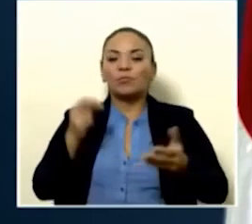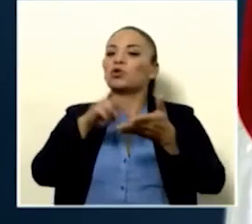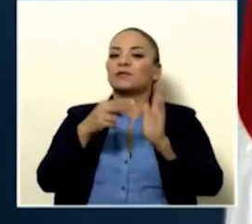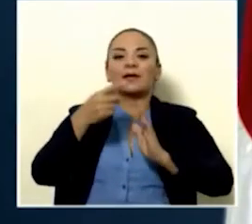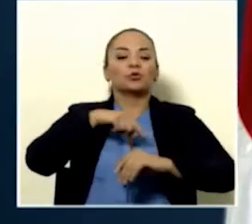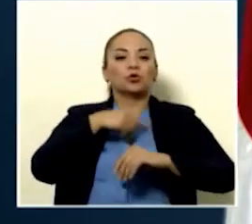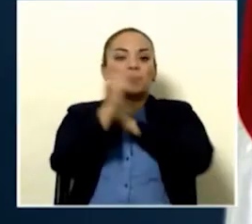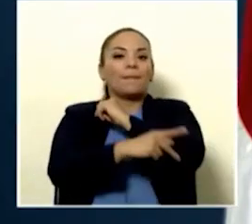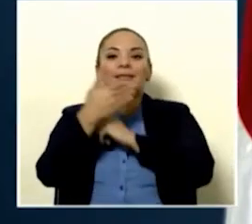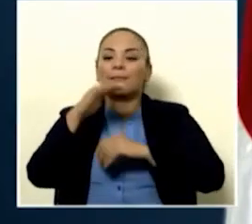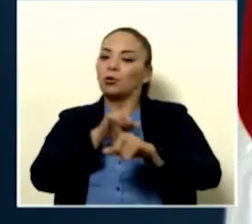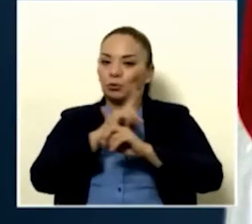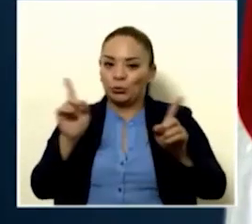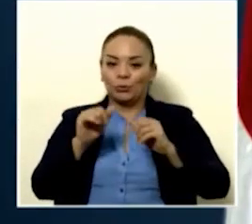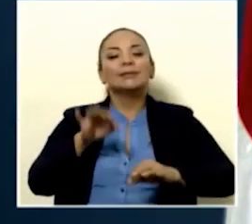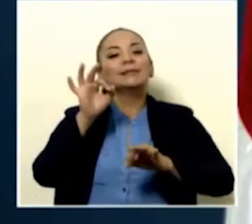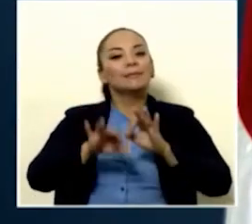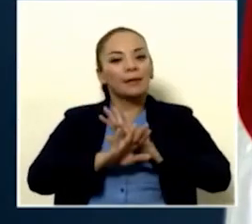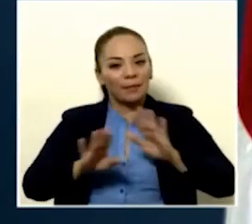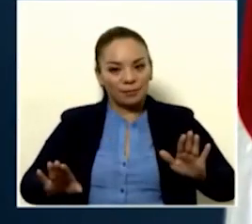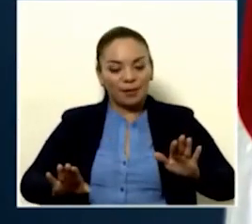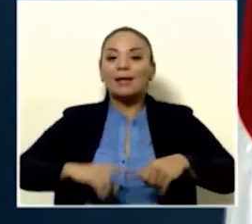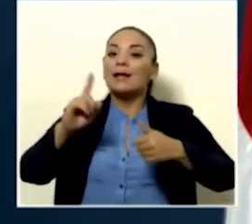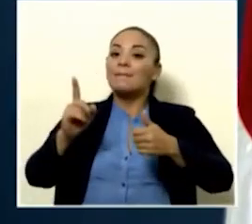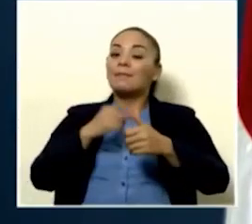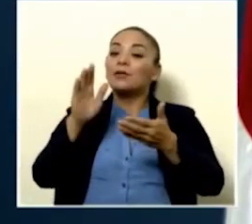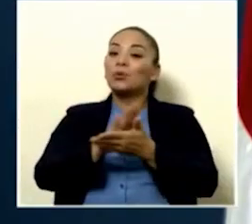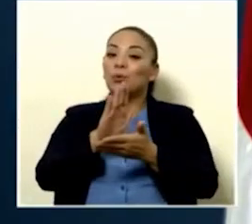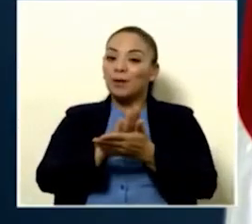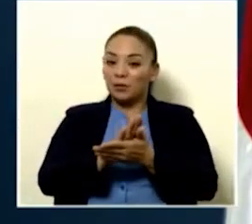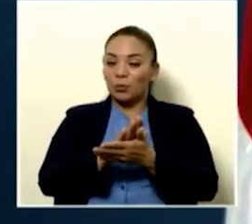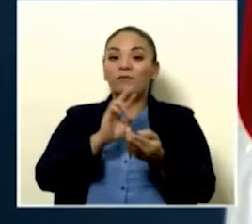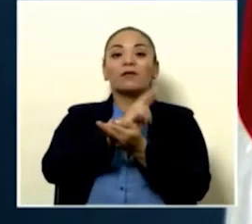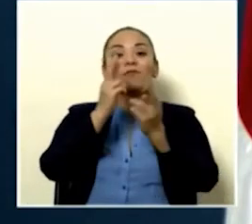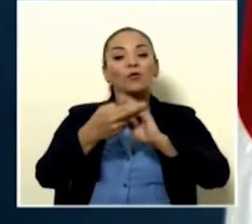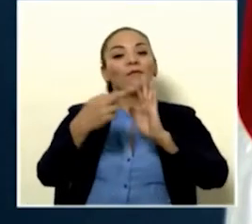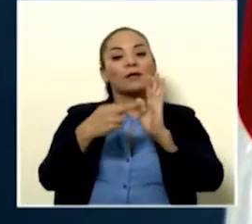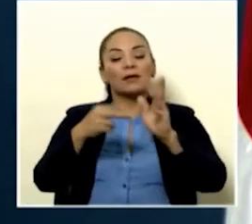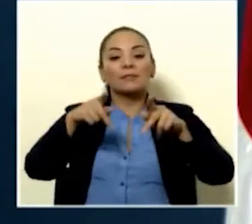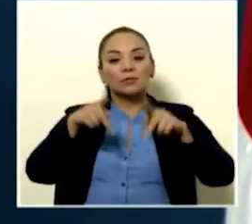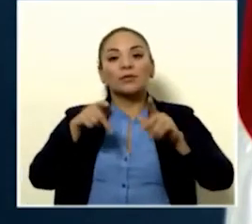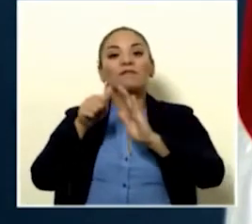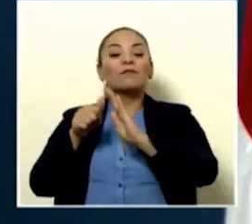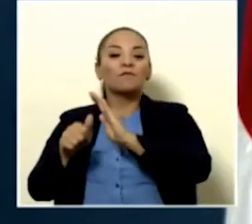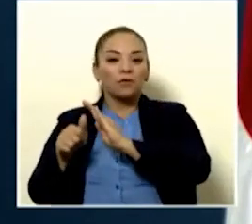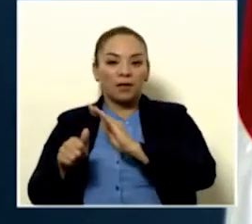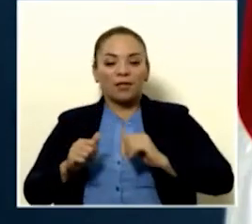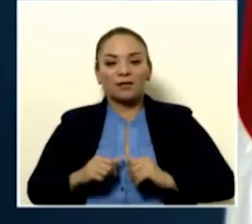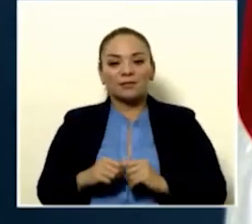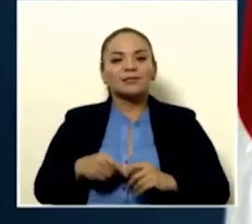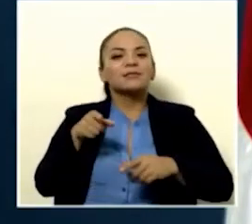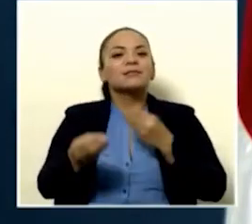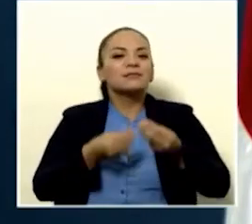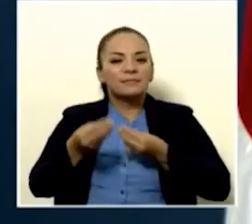malo. Simplemente el primer decreto que reforma el reglamento de personas refugiadas, lo